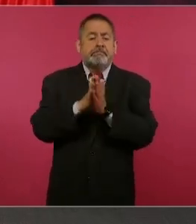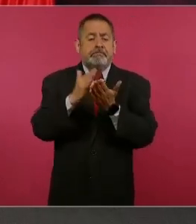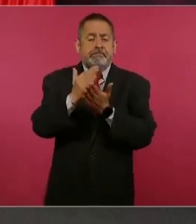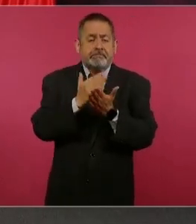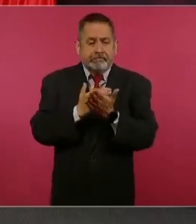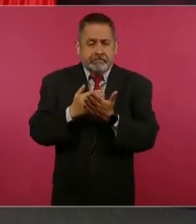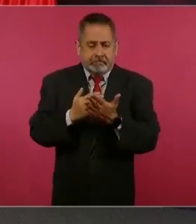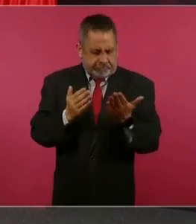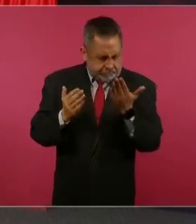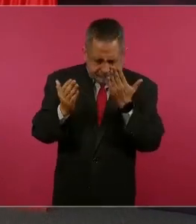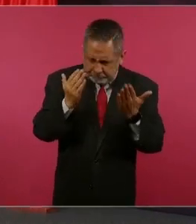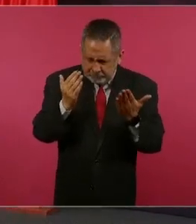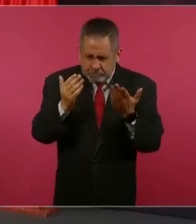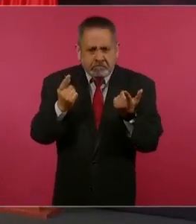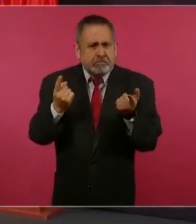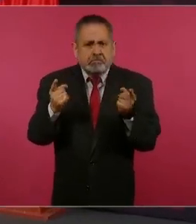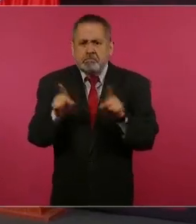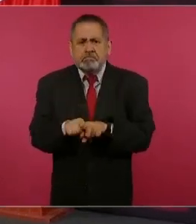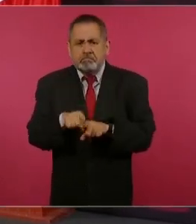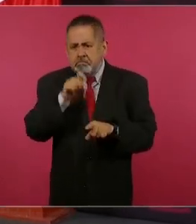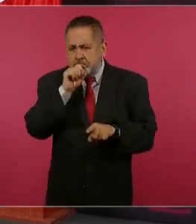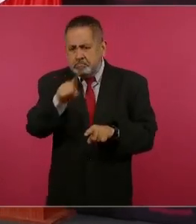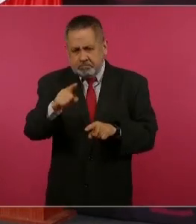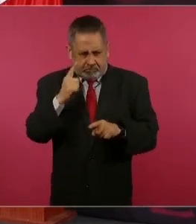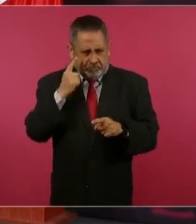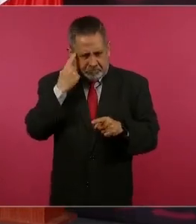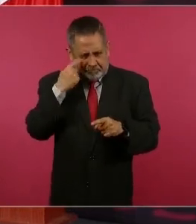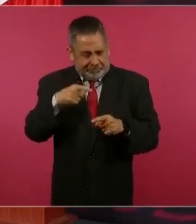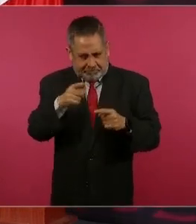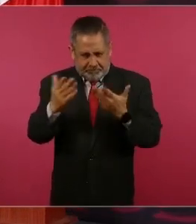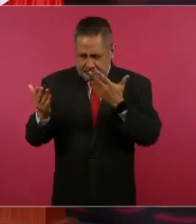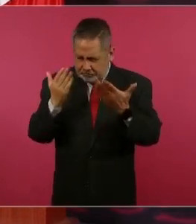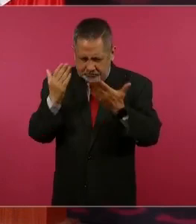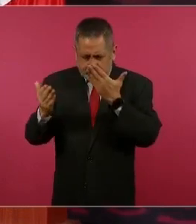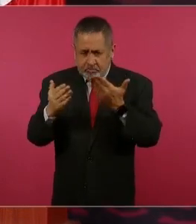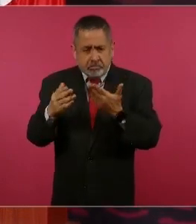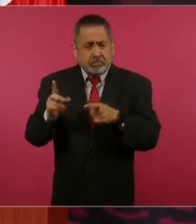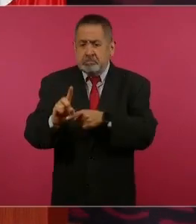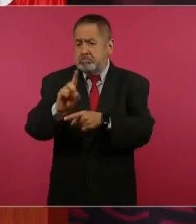y comparen con lo de ahora. Y es lo mismo.